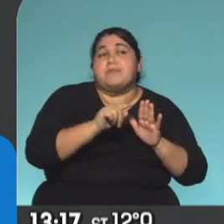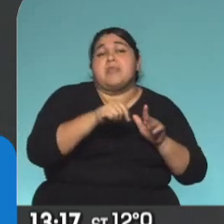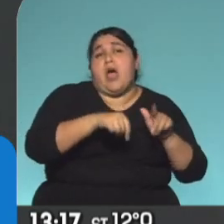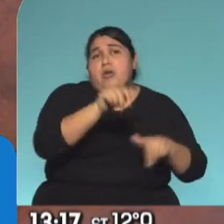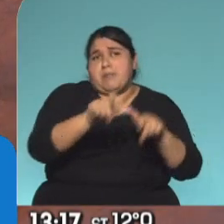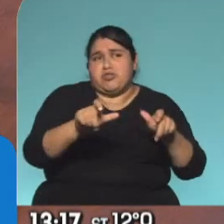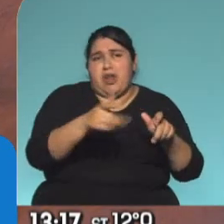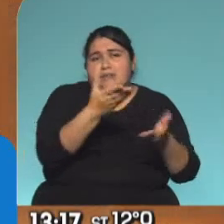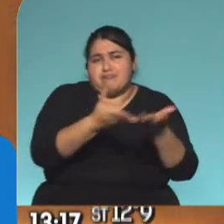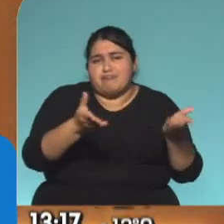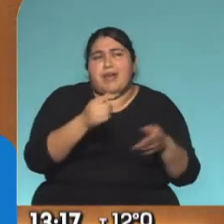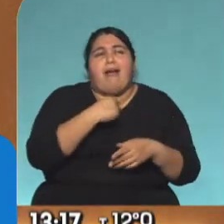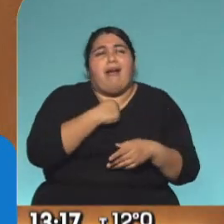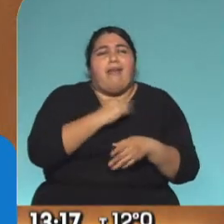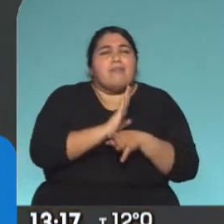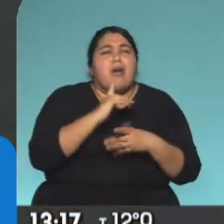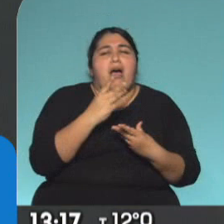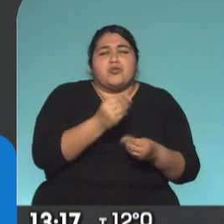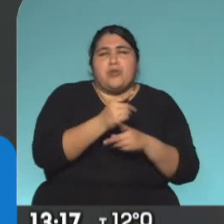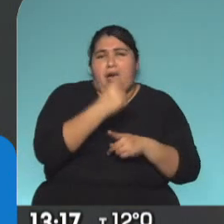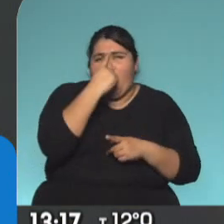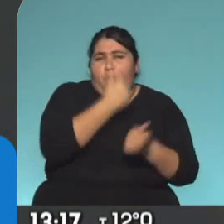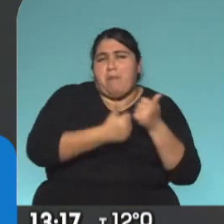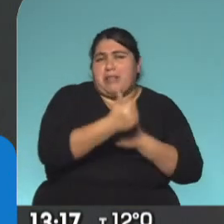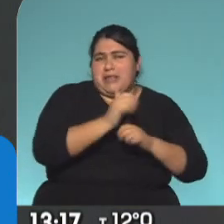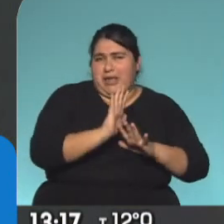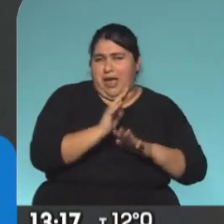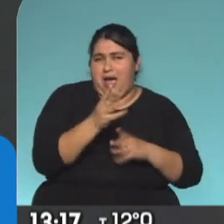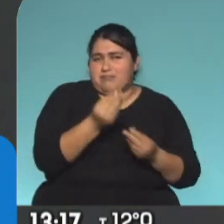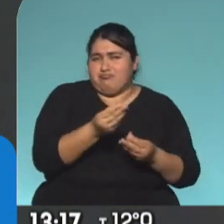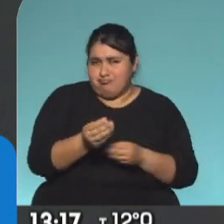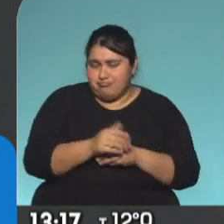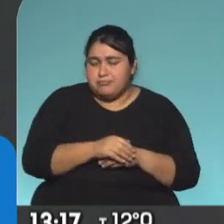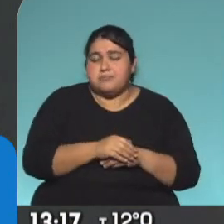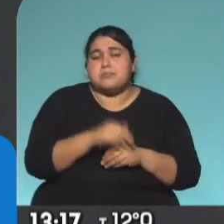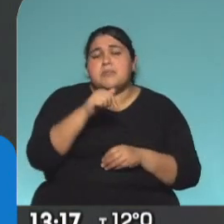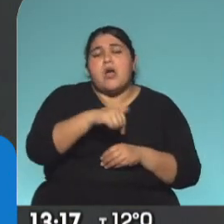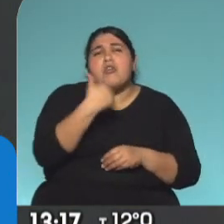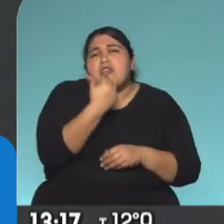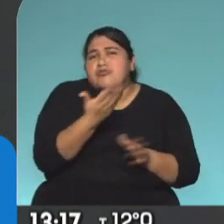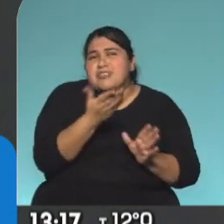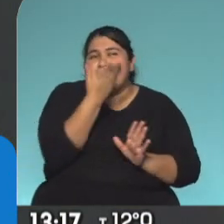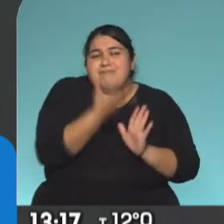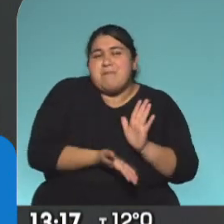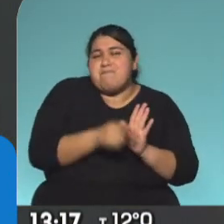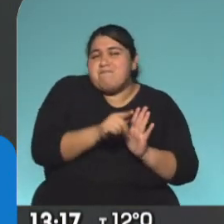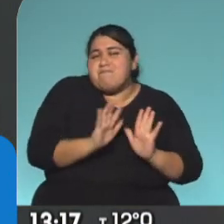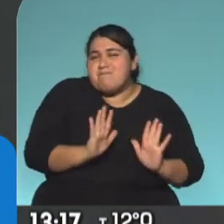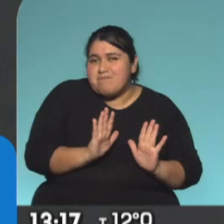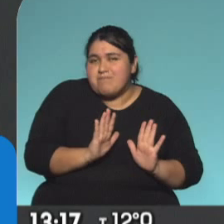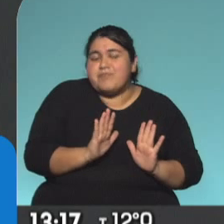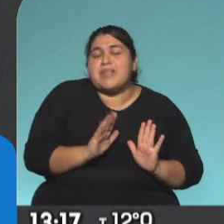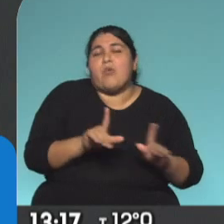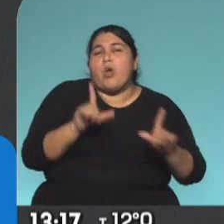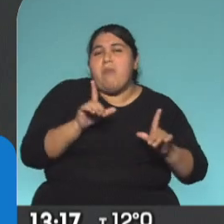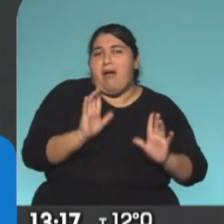también. Sí, el efecto solidaridad, dicen Sí, algunos. de la empatía, Sí, ¿no? sí. Pero en este caso yo no sé porque también se incluye el elemento